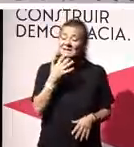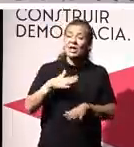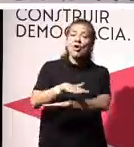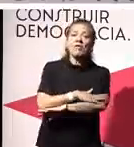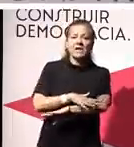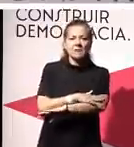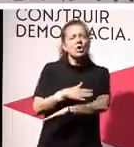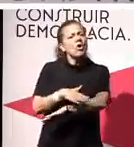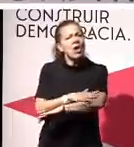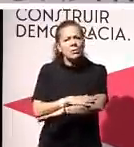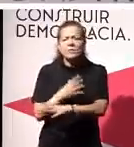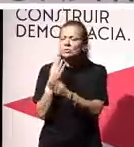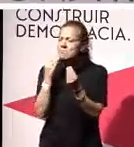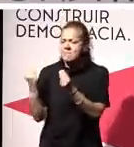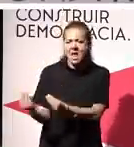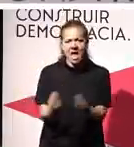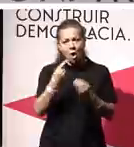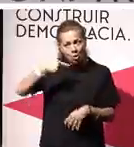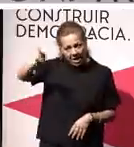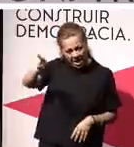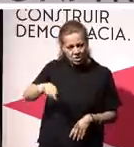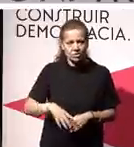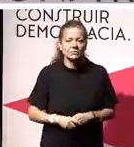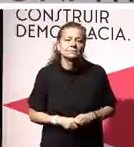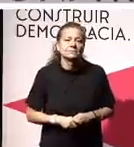lo hacemos muchísimo mejor que ellos.